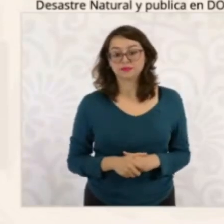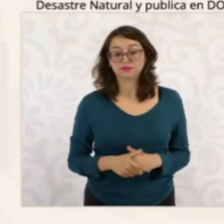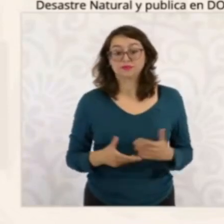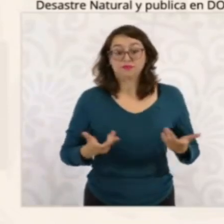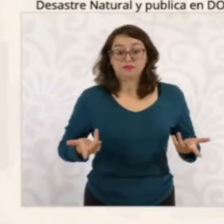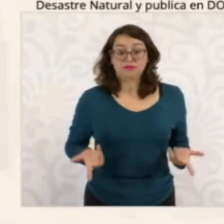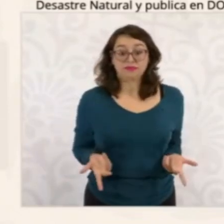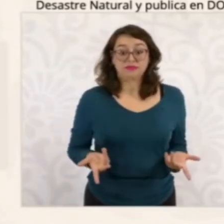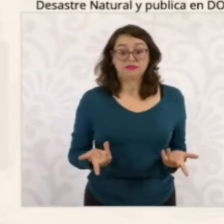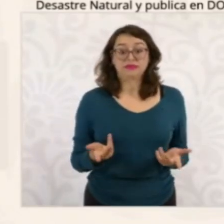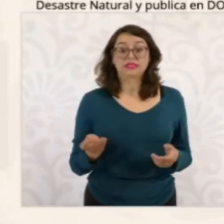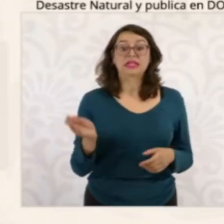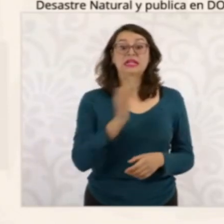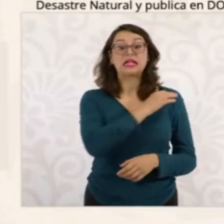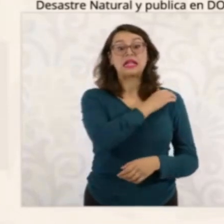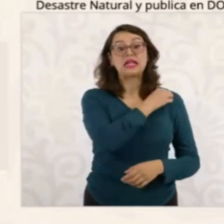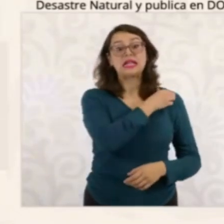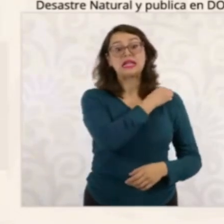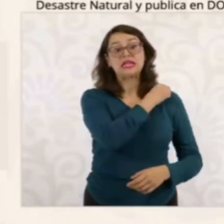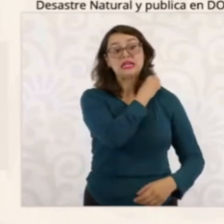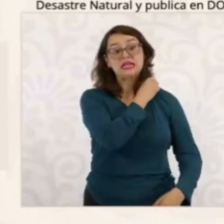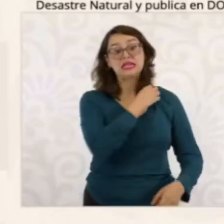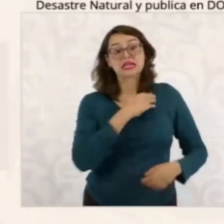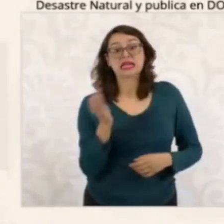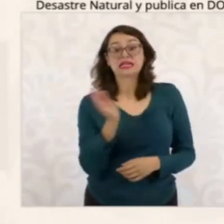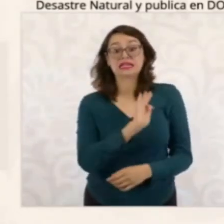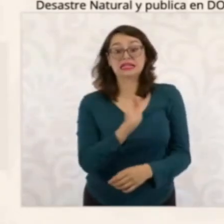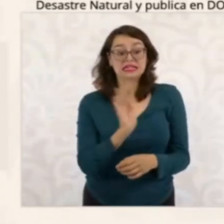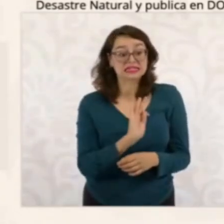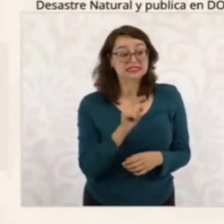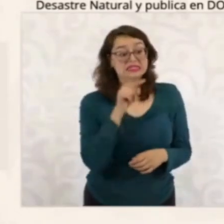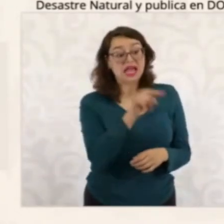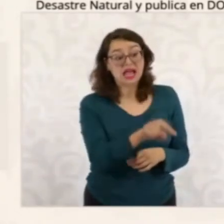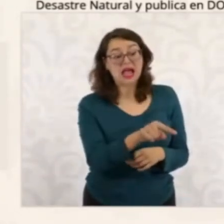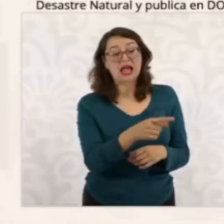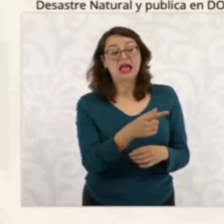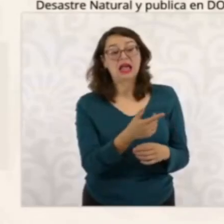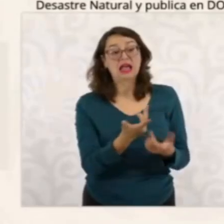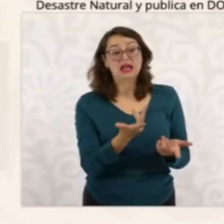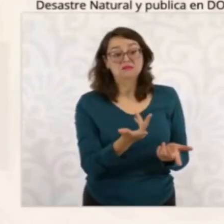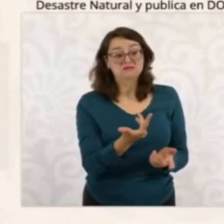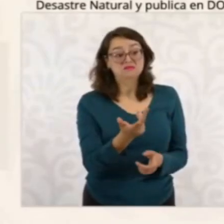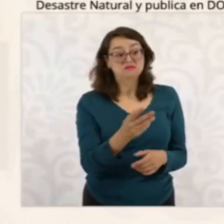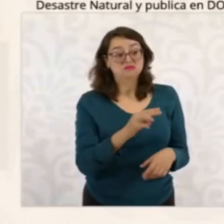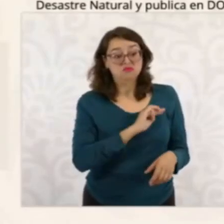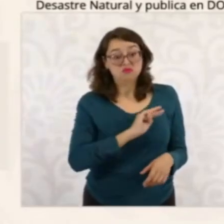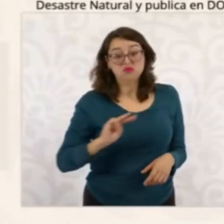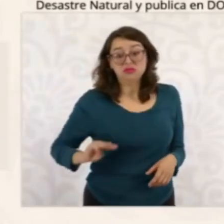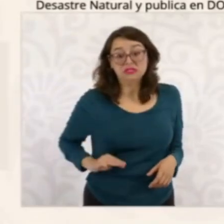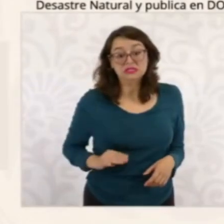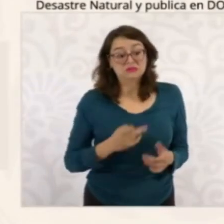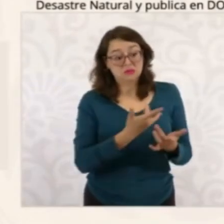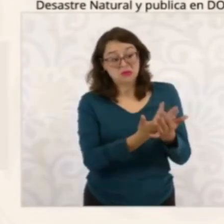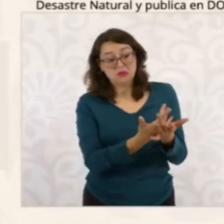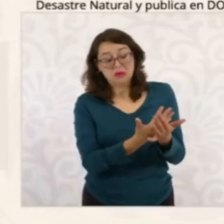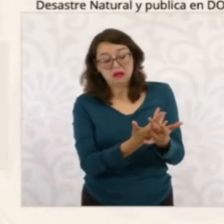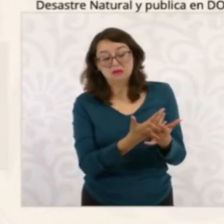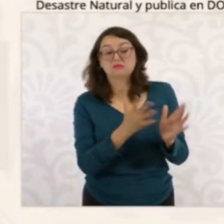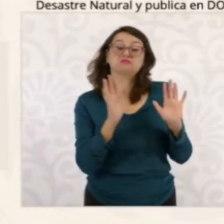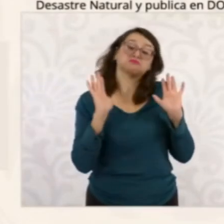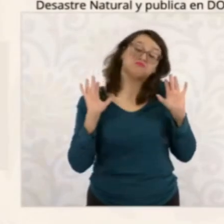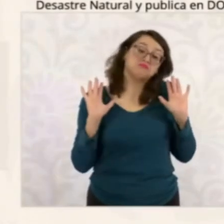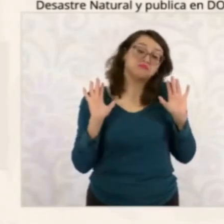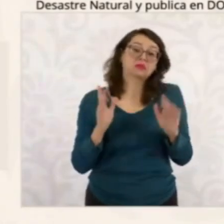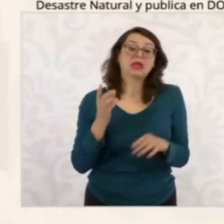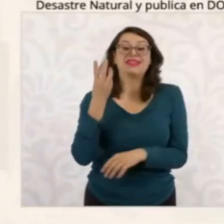estaba, como en estas ocasiones, inundado, pues a qué hora metía la declaratoria de desastre. 3 días fue lo que se llevó el